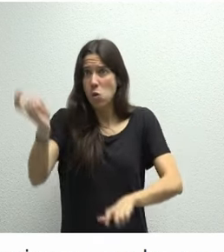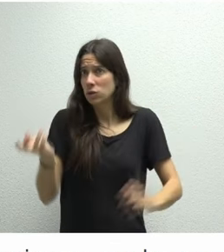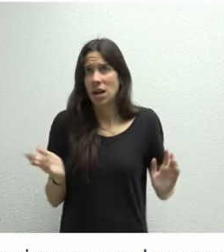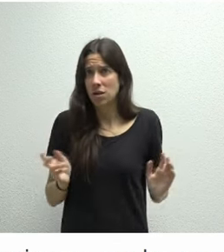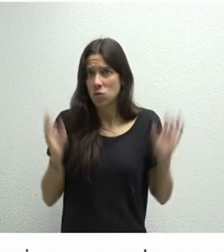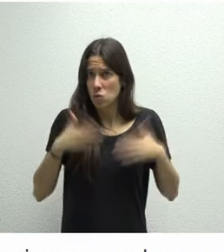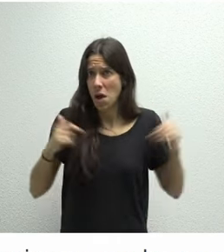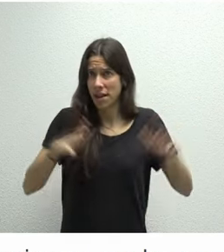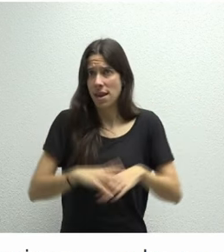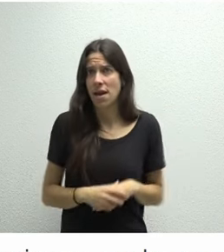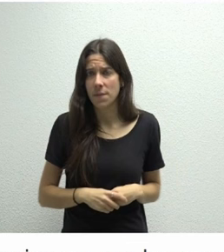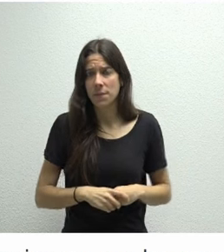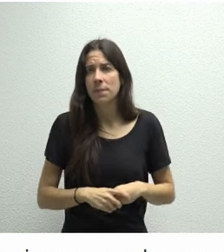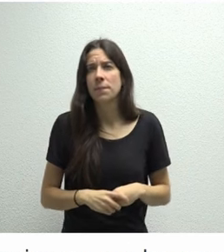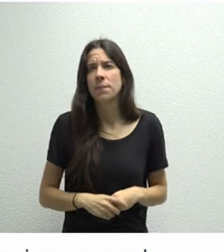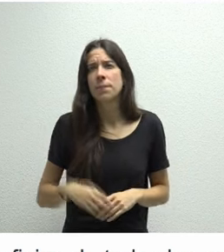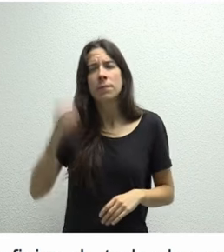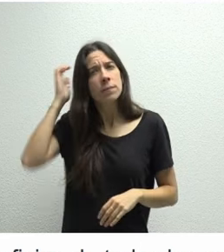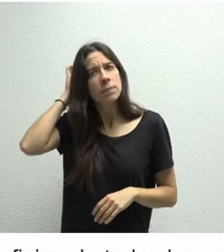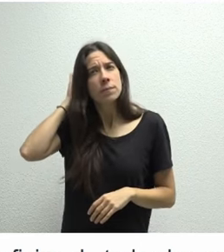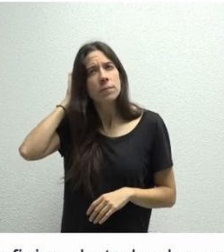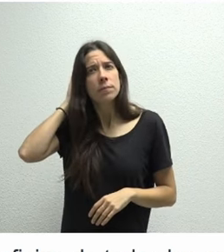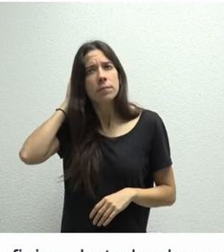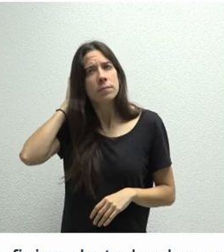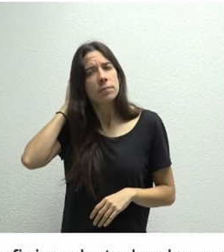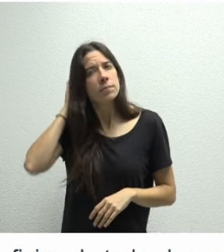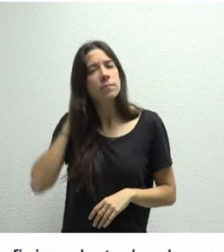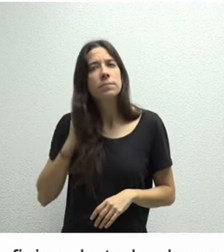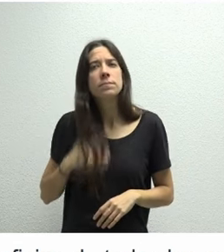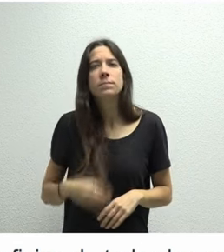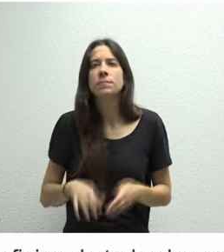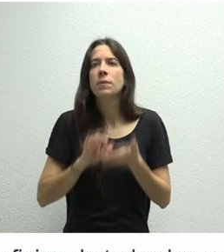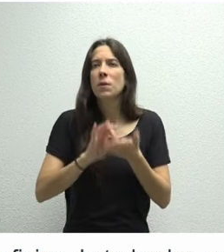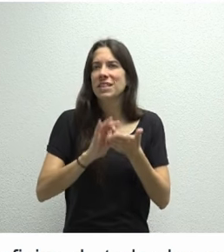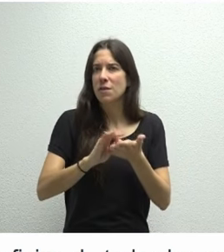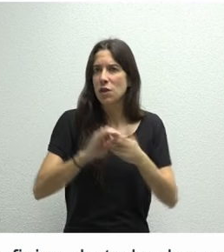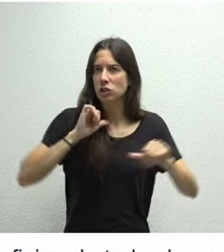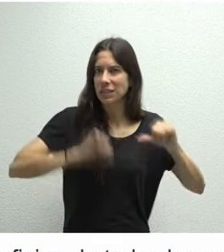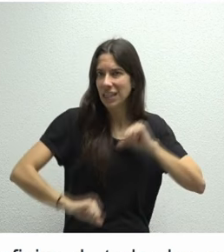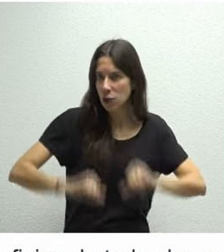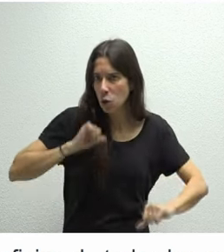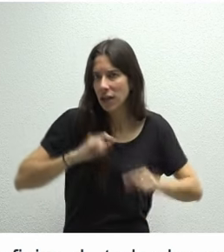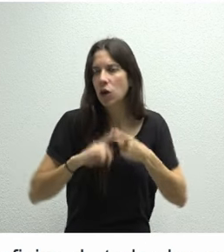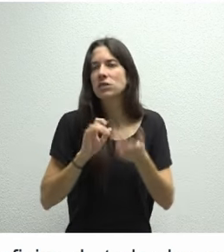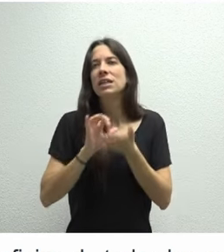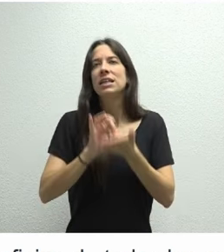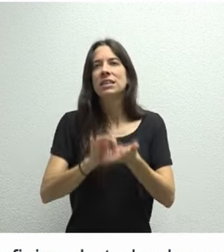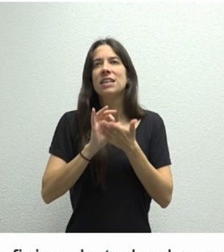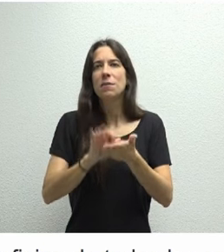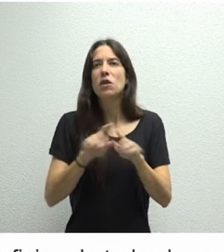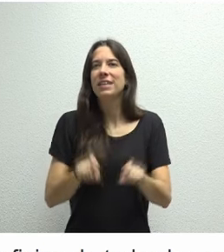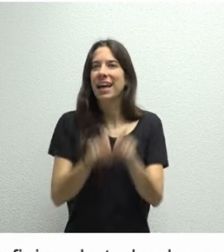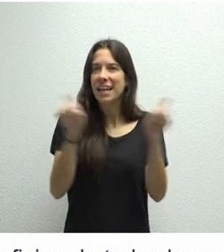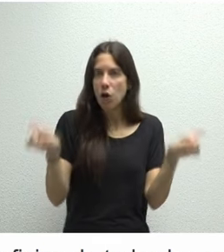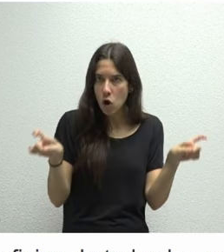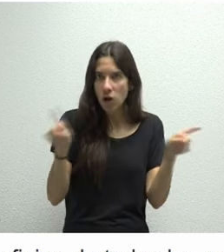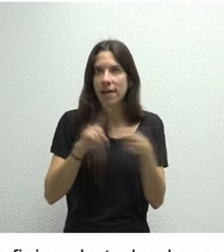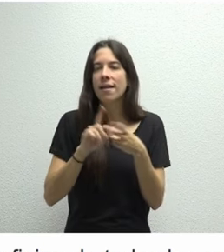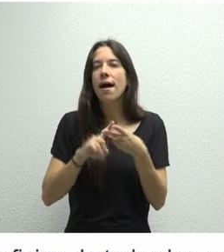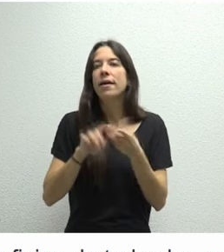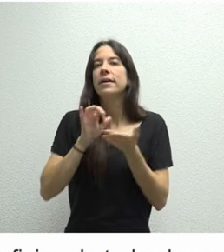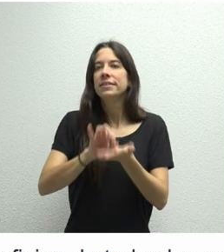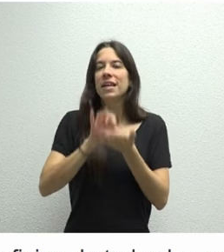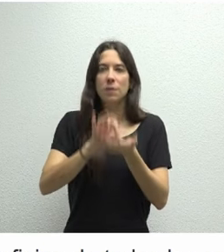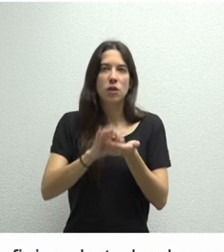se se se benefician de los de los servicios quirúrgicos de los servicios de de ginecología de